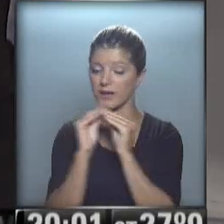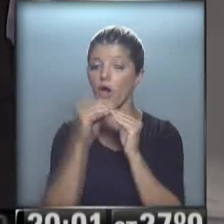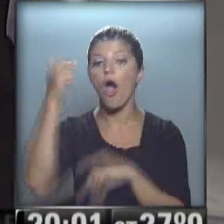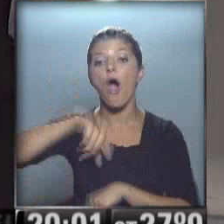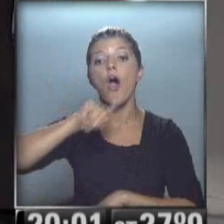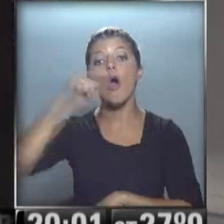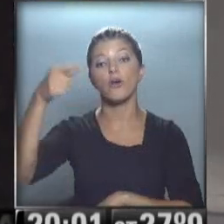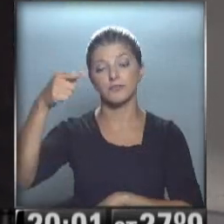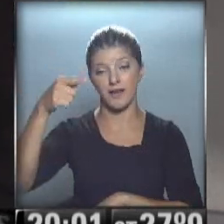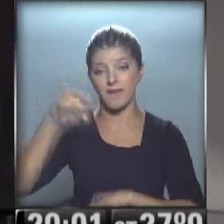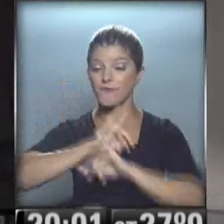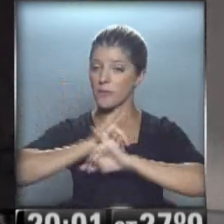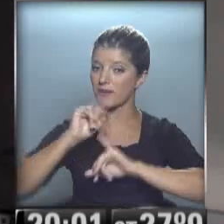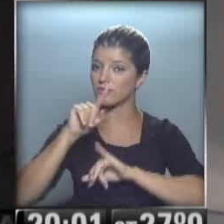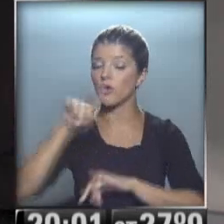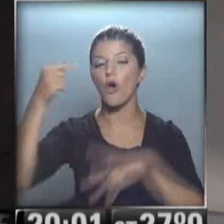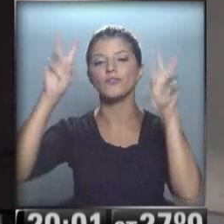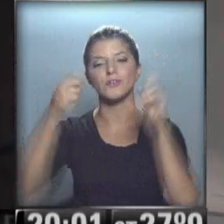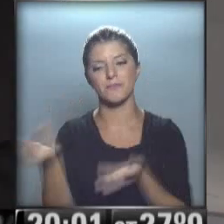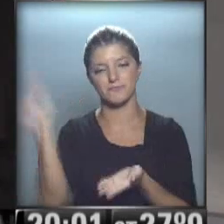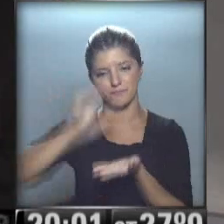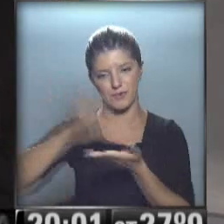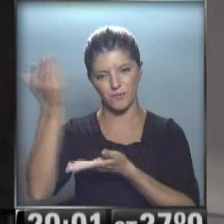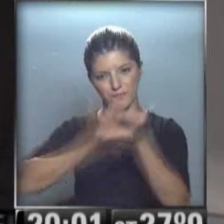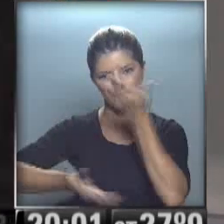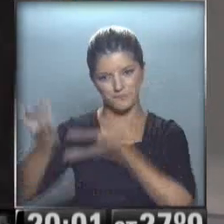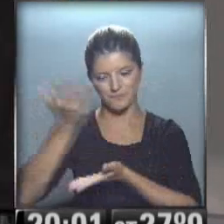a compartir junto a ustedes estos otros temas del día.